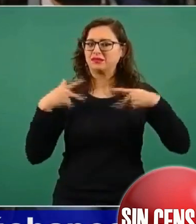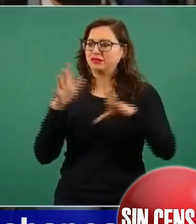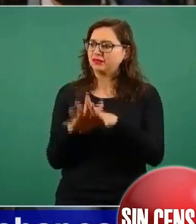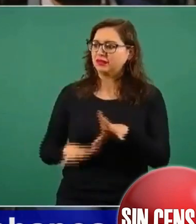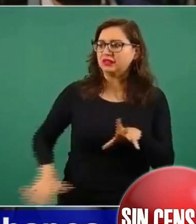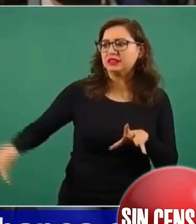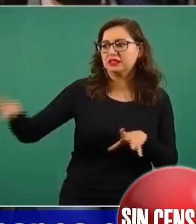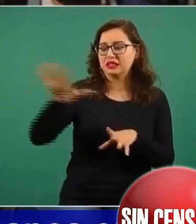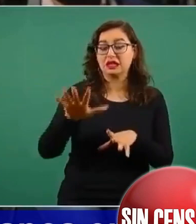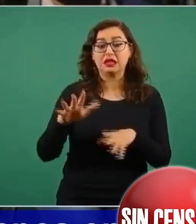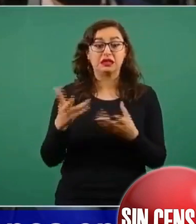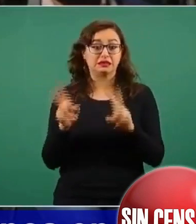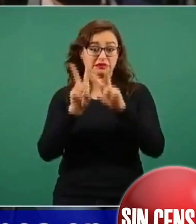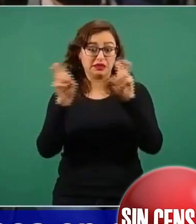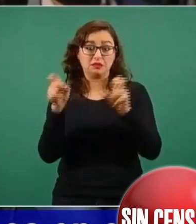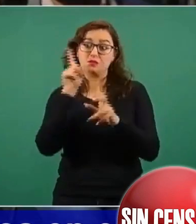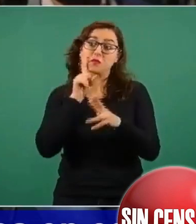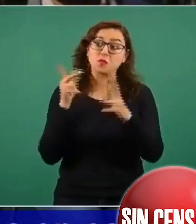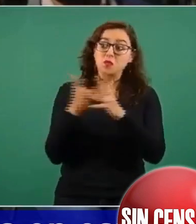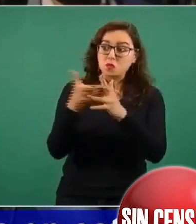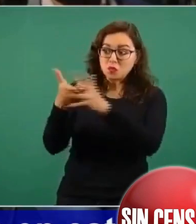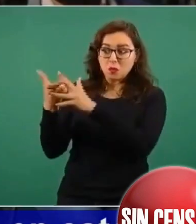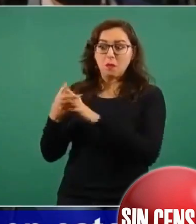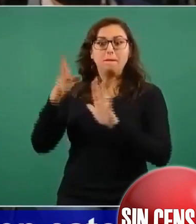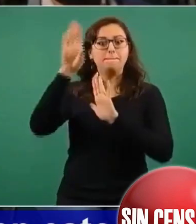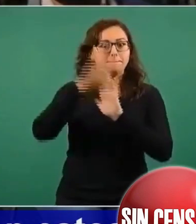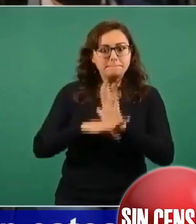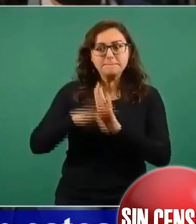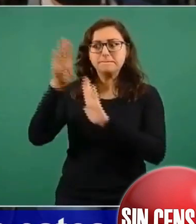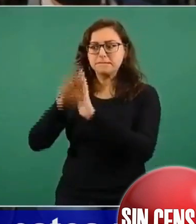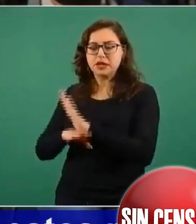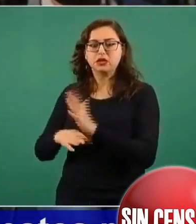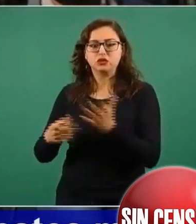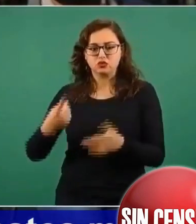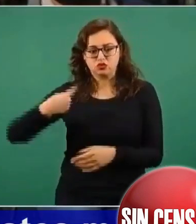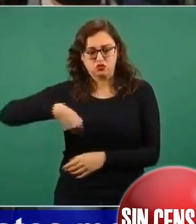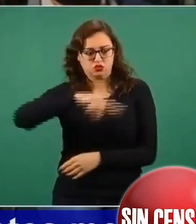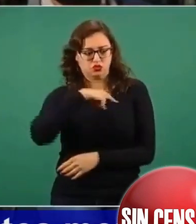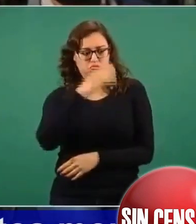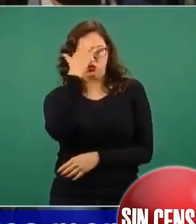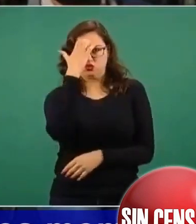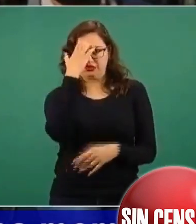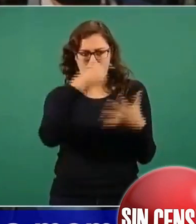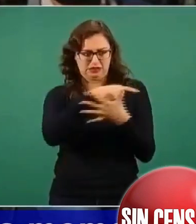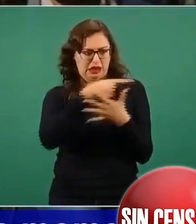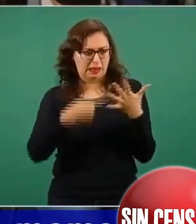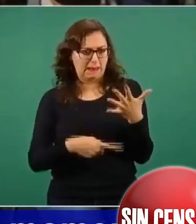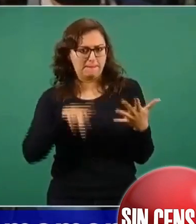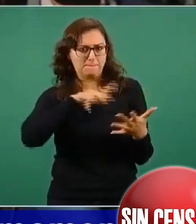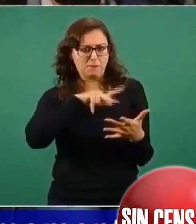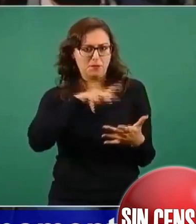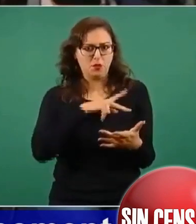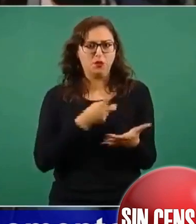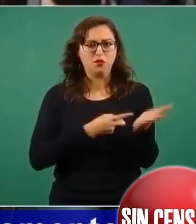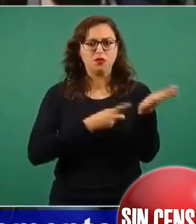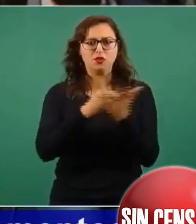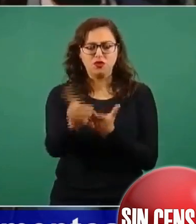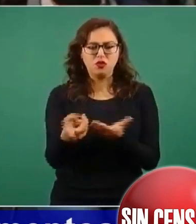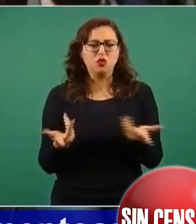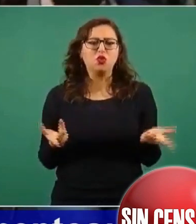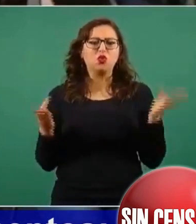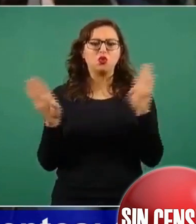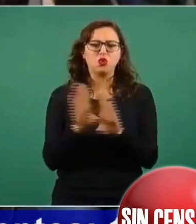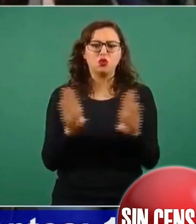el feminicidio, haciéndonos pues sujetos de derecho a nosotras, ¿no? Entonces, ¿cómo podría hacerse esto?